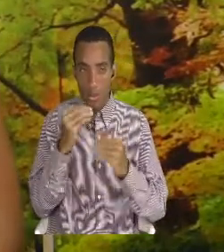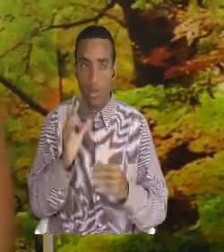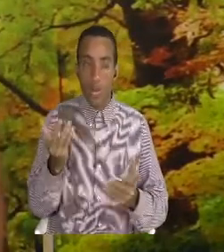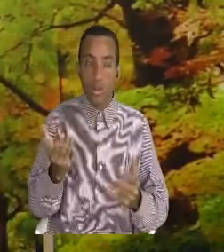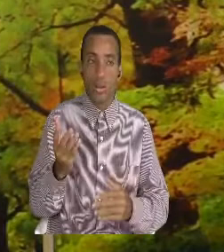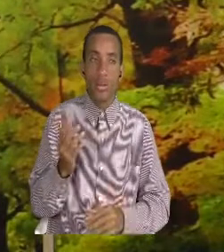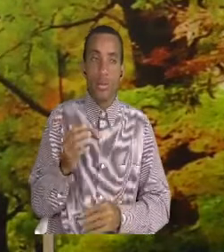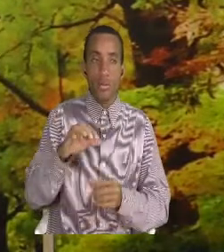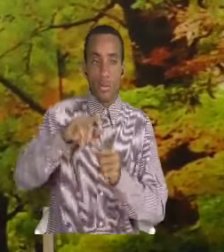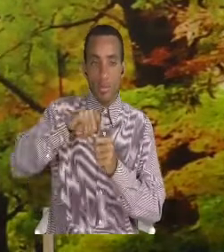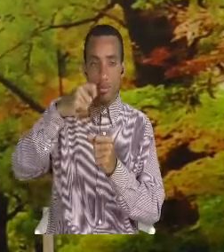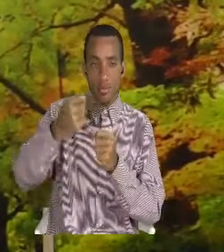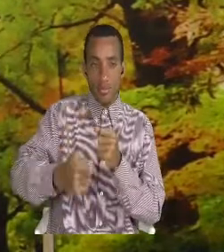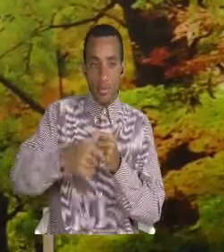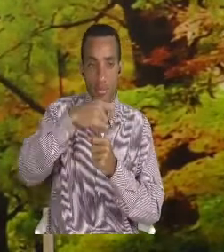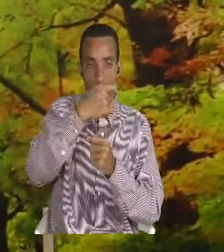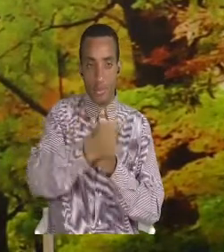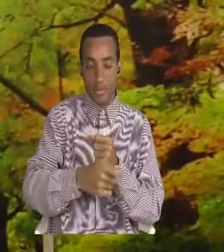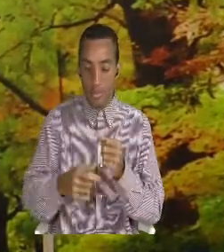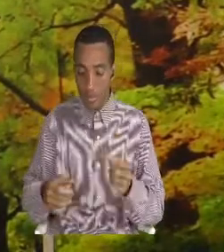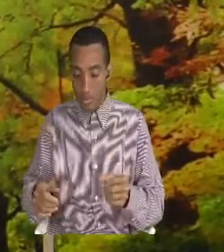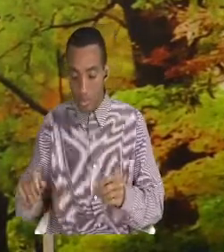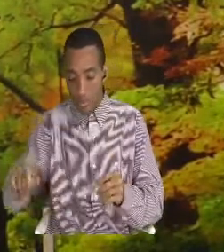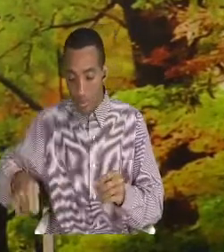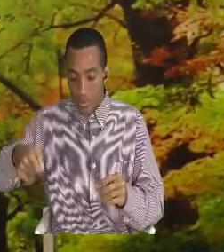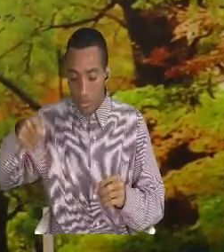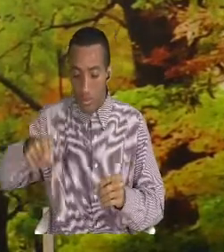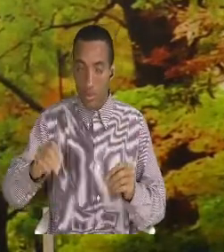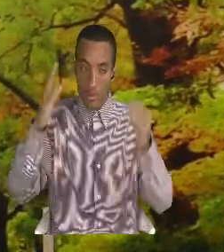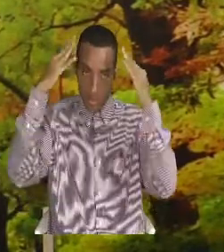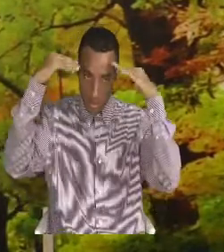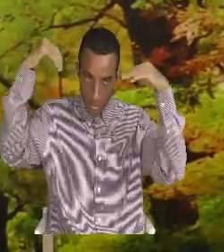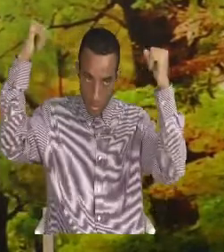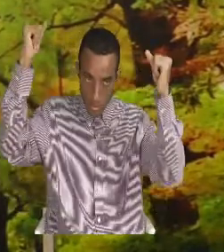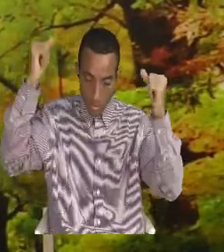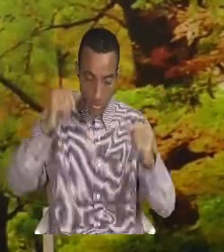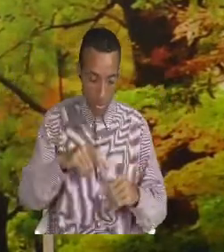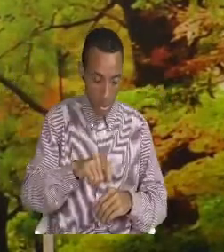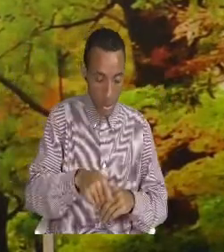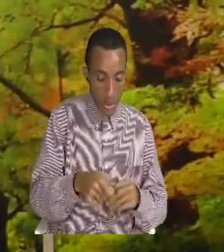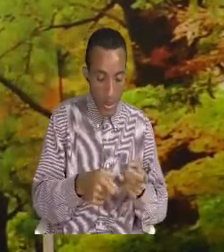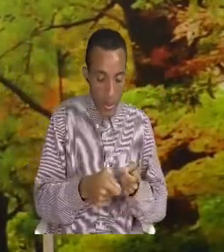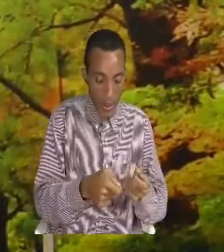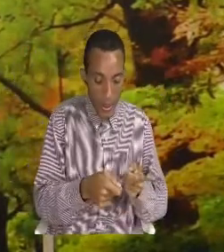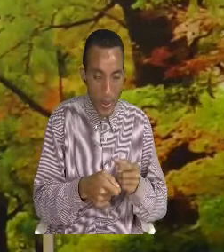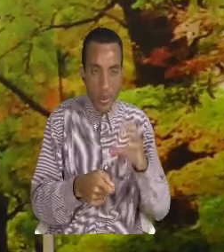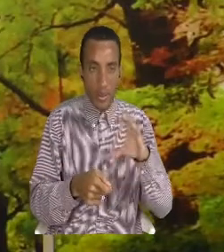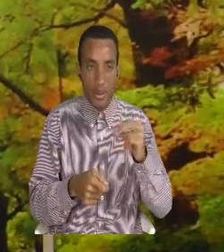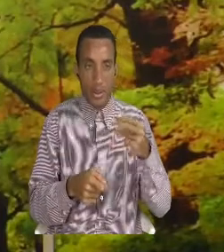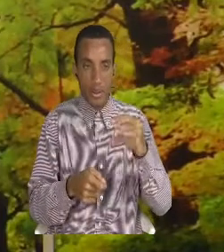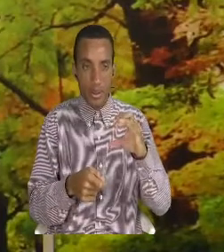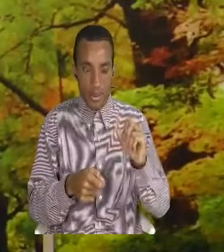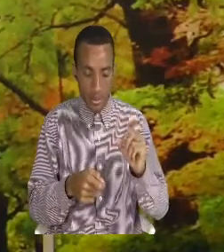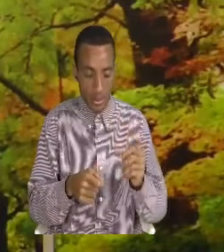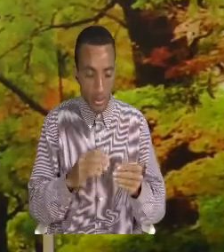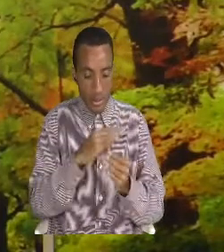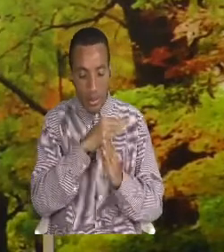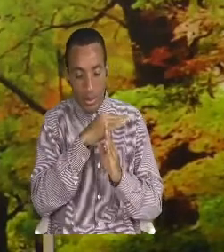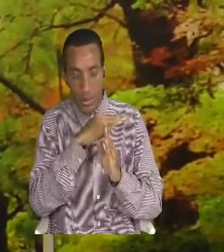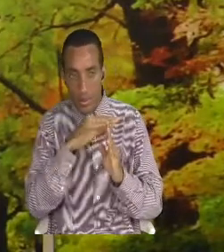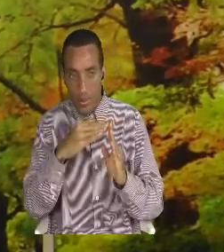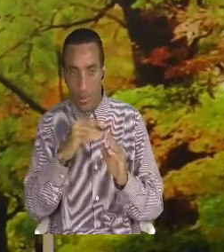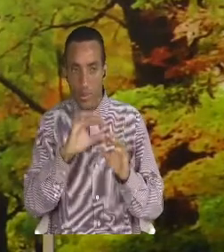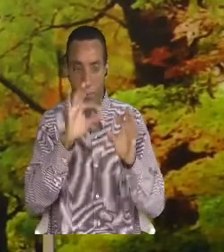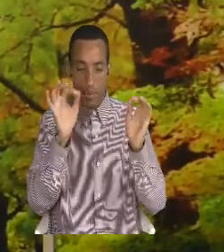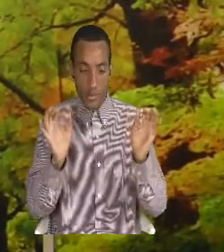que contienen 4 cucharadas de avena, 1 cucharada de semillas de chía, medio banano, media taza de leche de almendras o